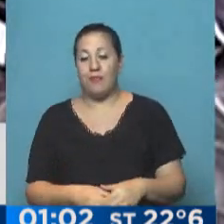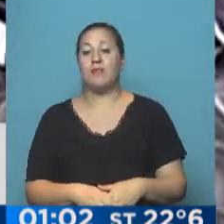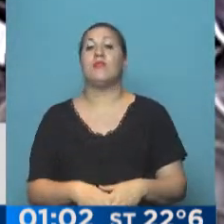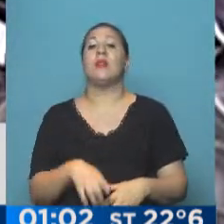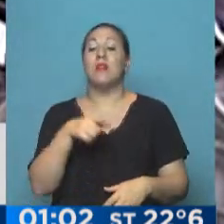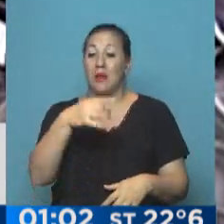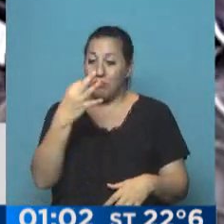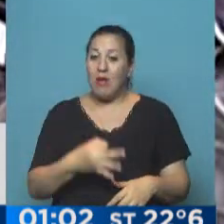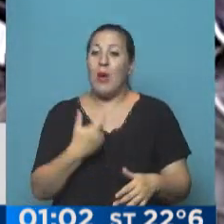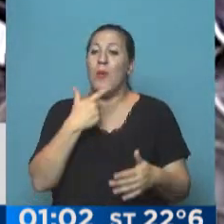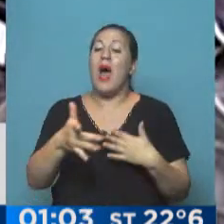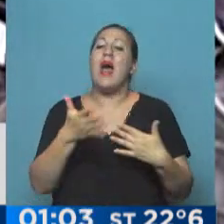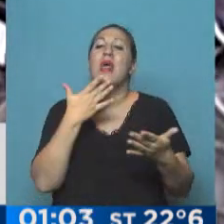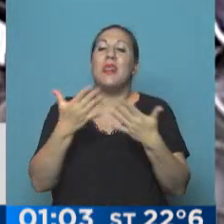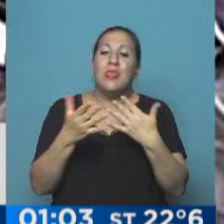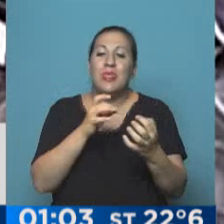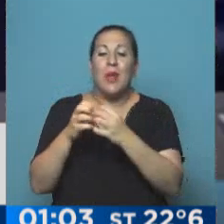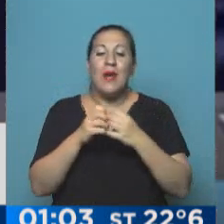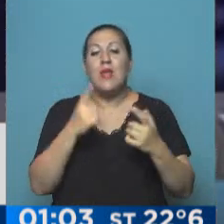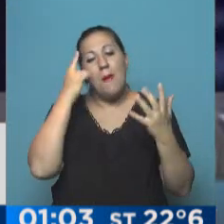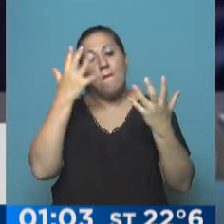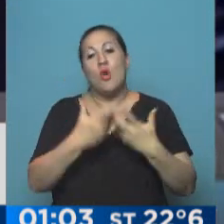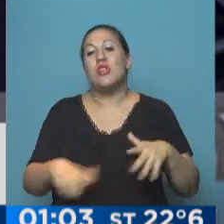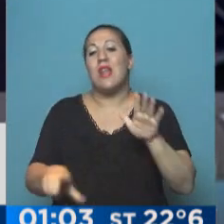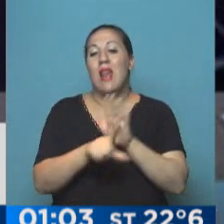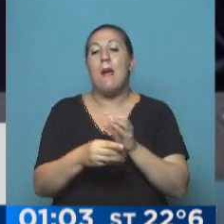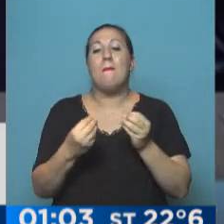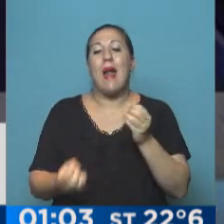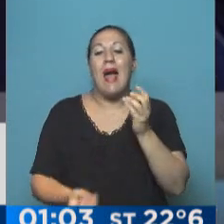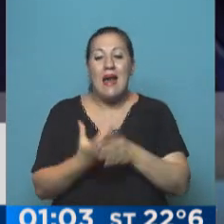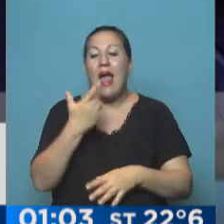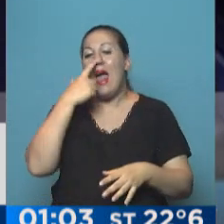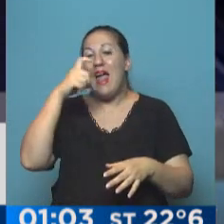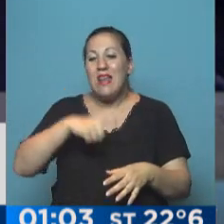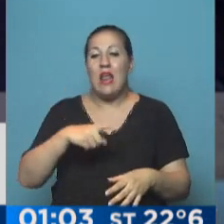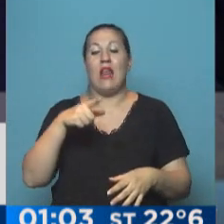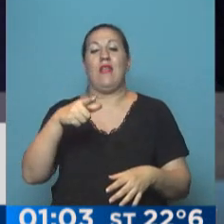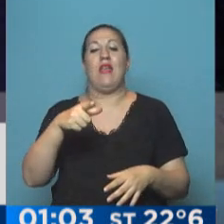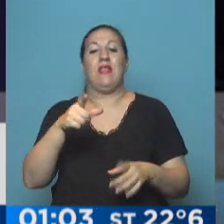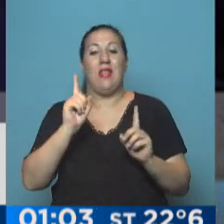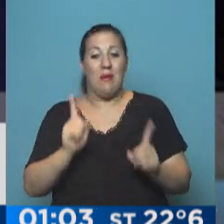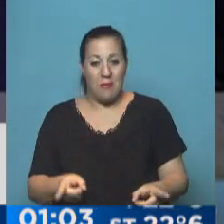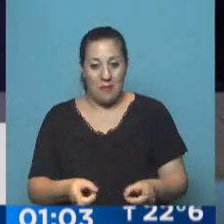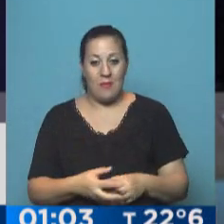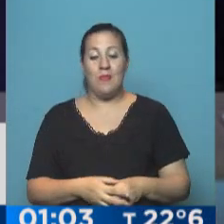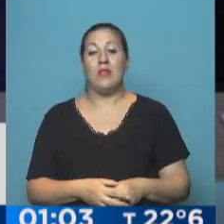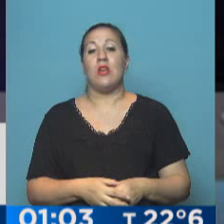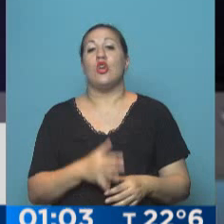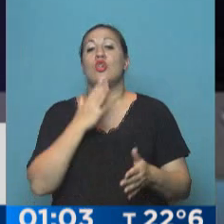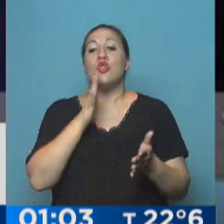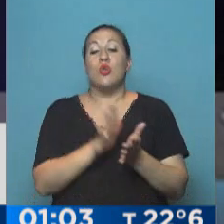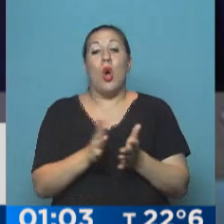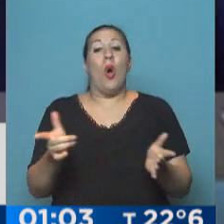iba a debatir, entre otros, el proyecto de ley para crear yacimientos carboníferos fiscales. Respecto a la